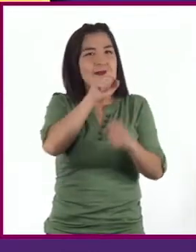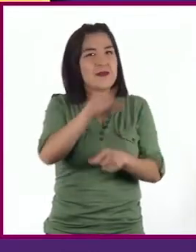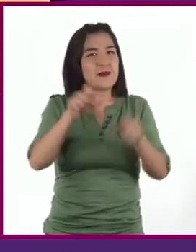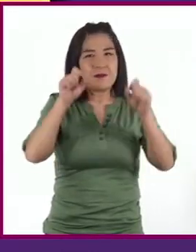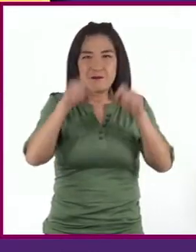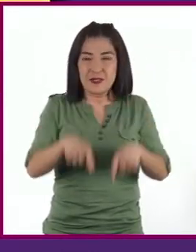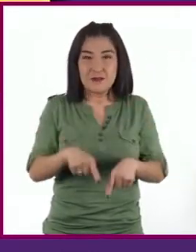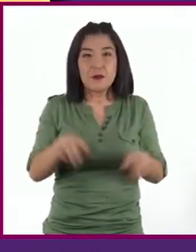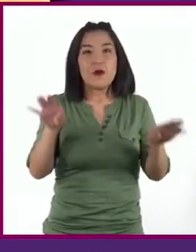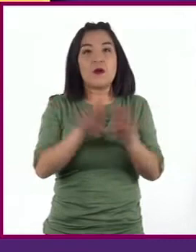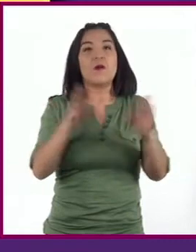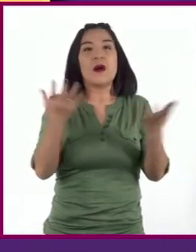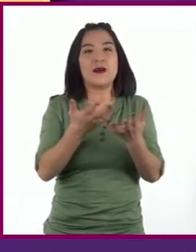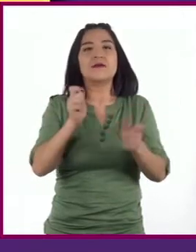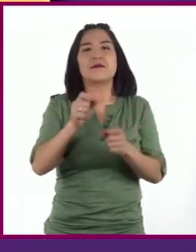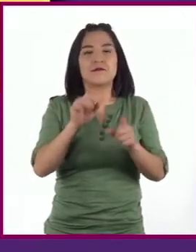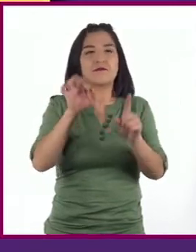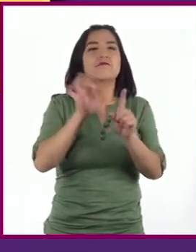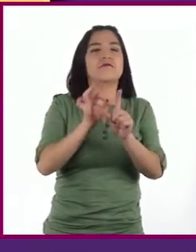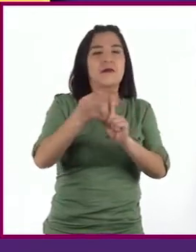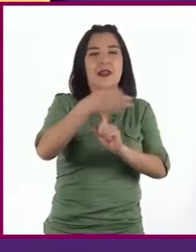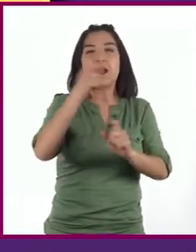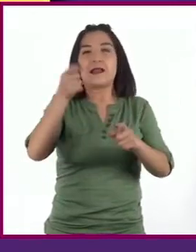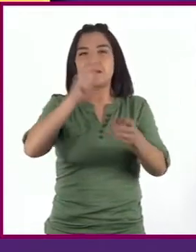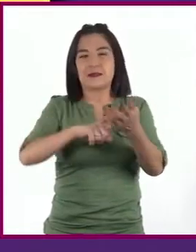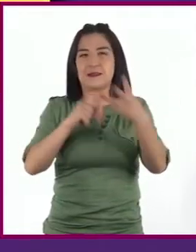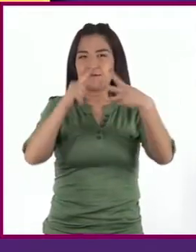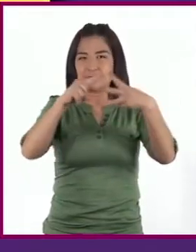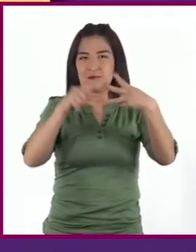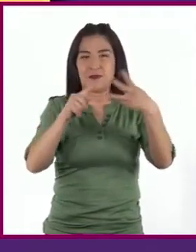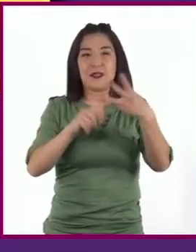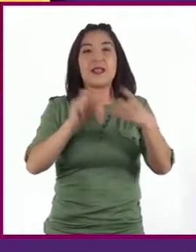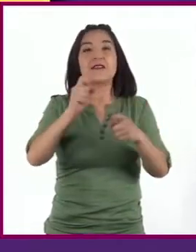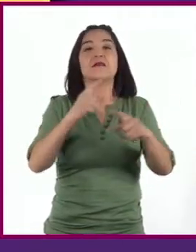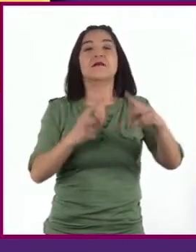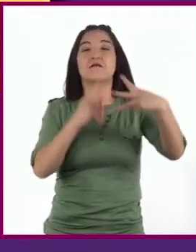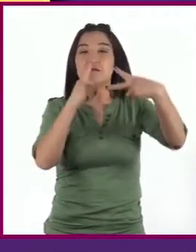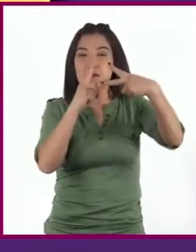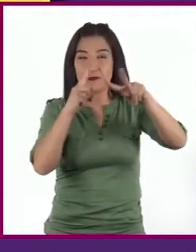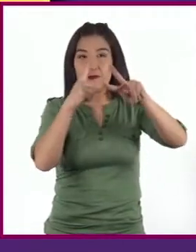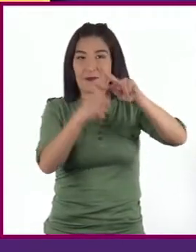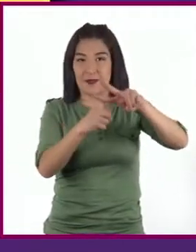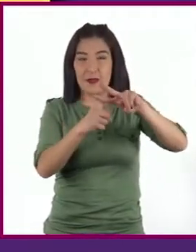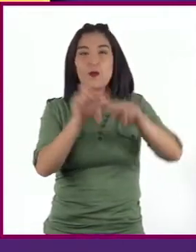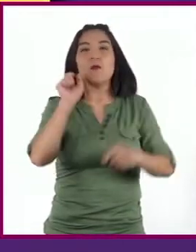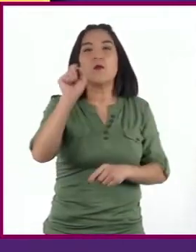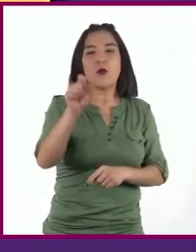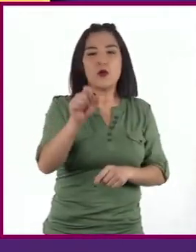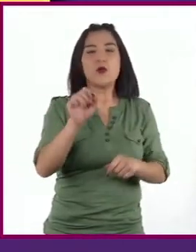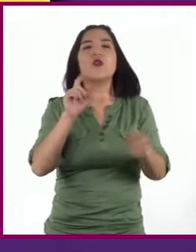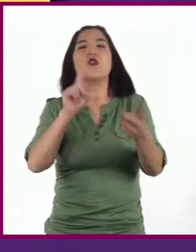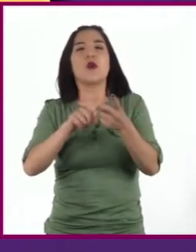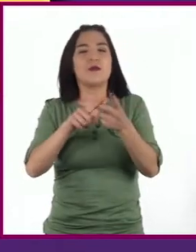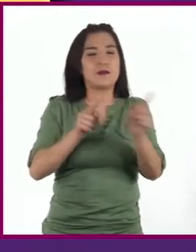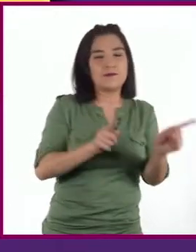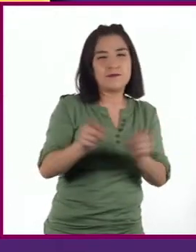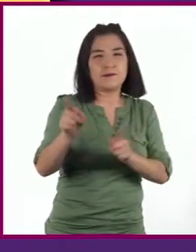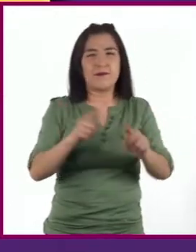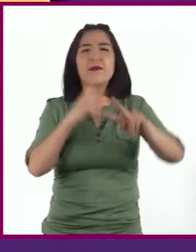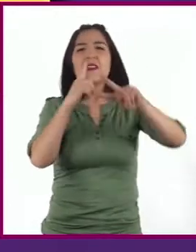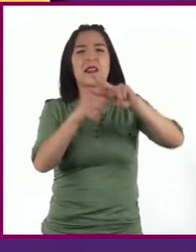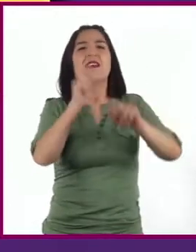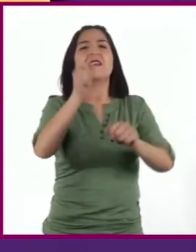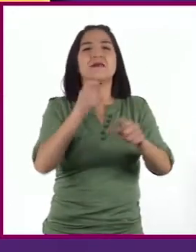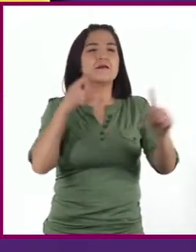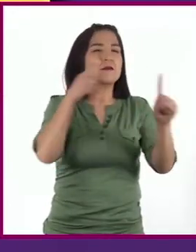La rotación se determina por tres elementos: ángulo, punto y sentido. Un ángulo que determina